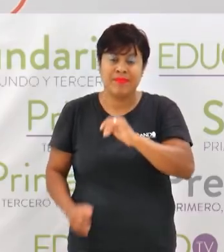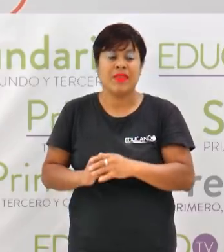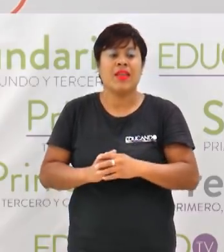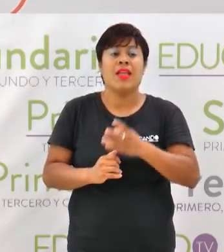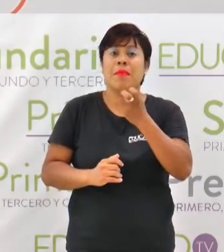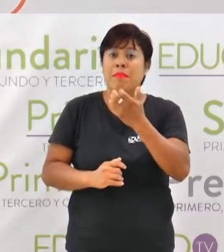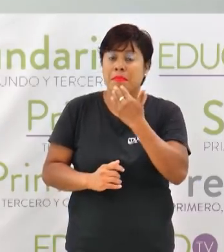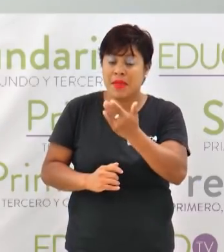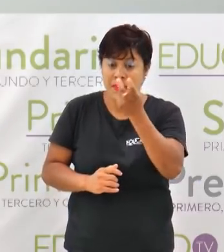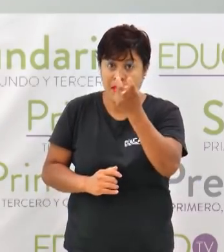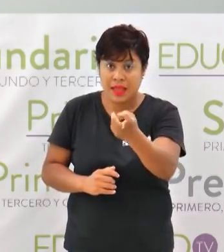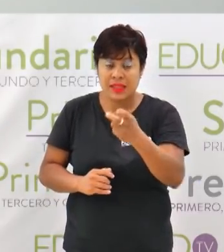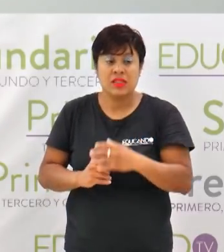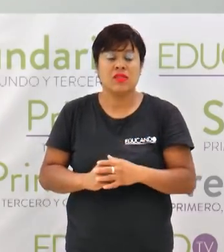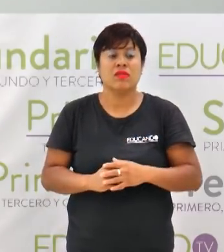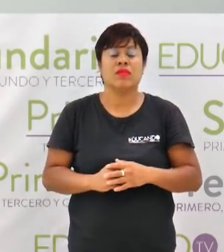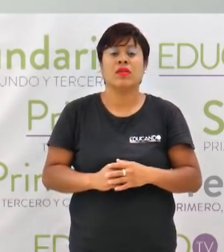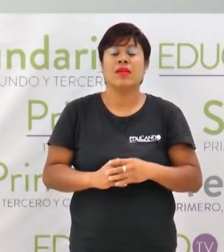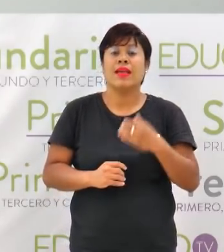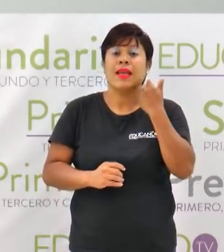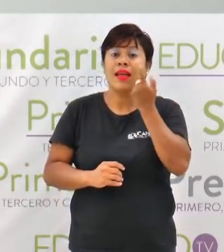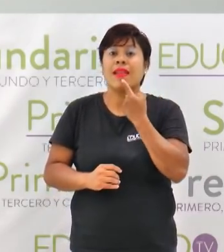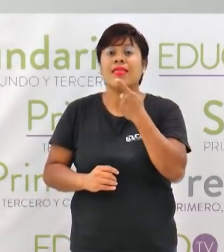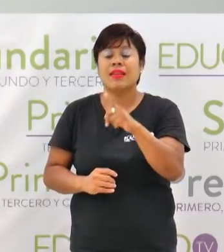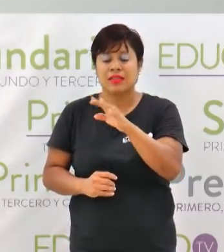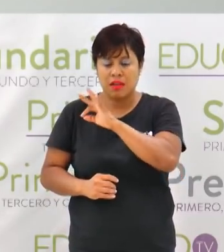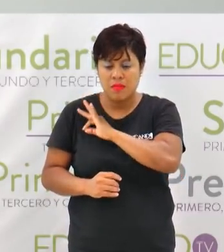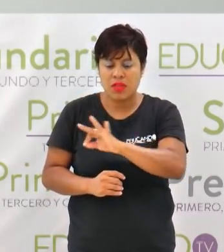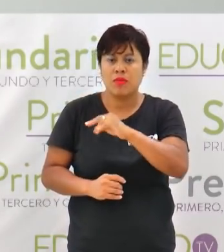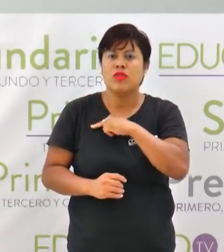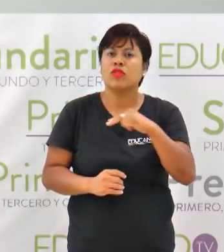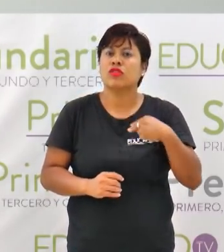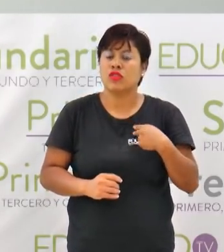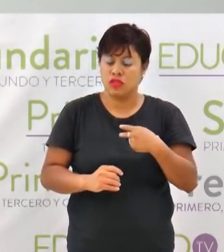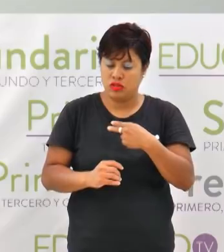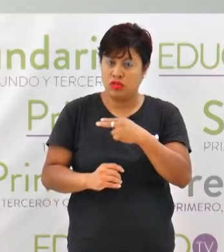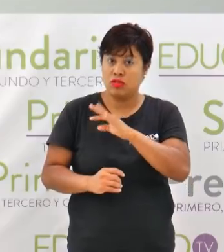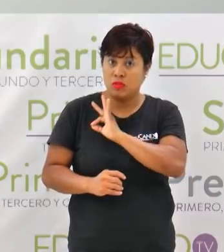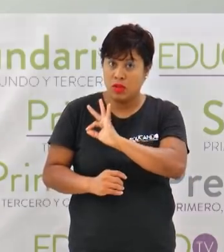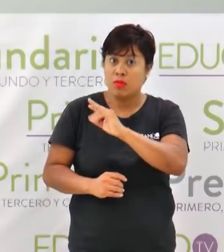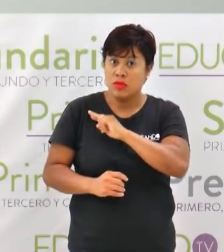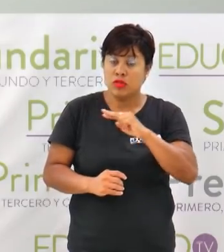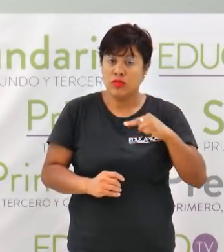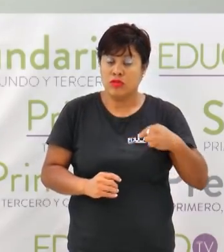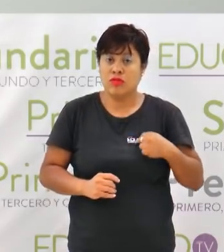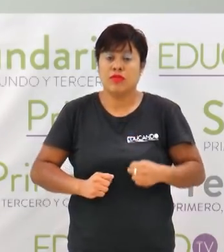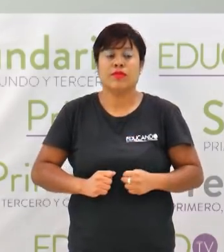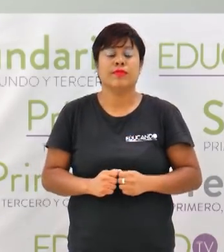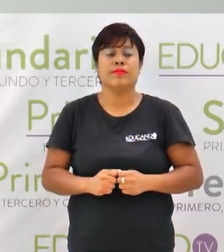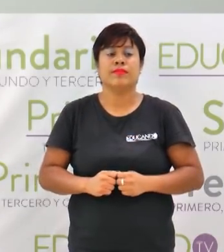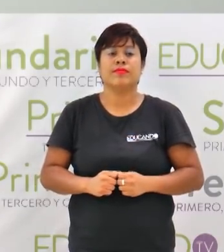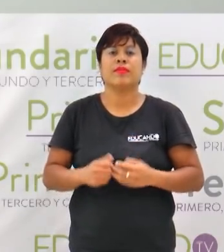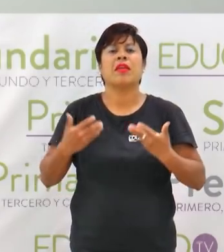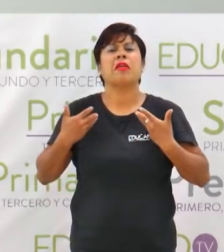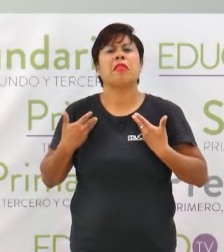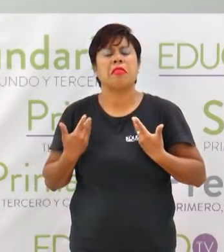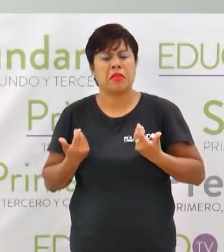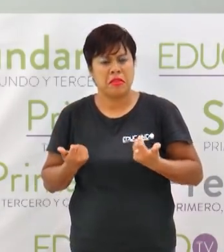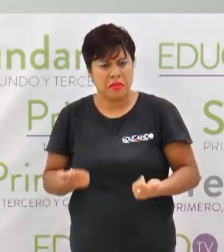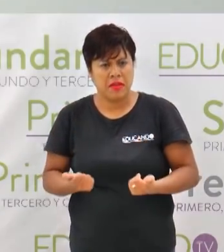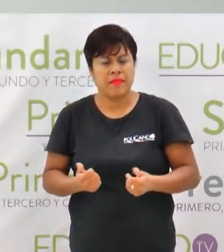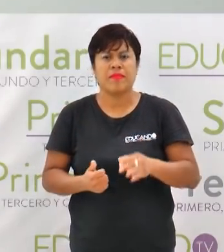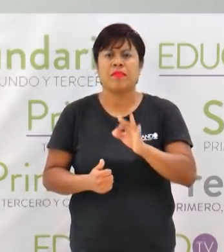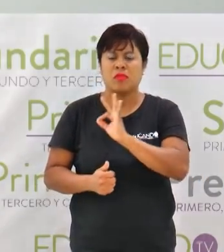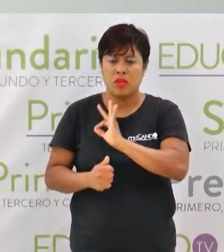Y eso quiere decir que nos permite a nosotros, bien,